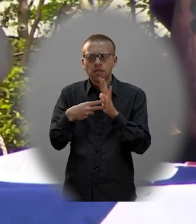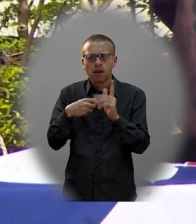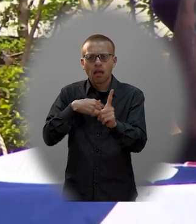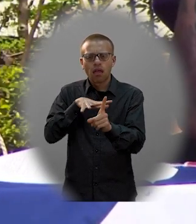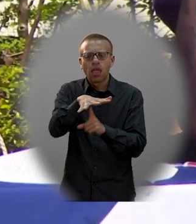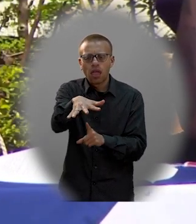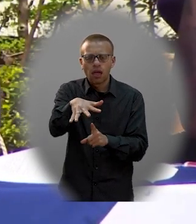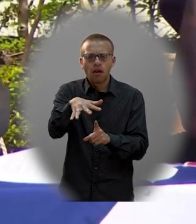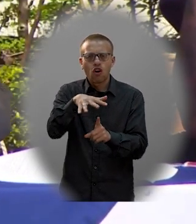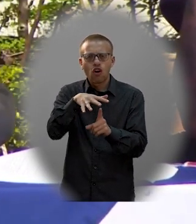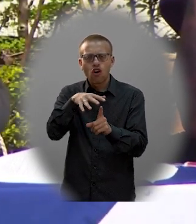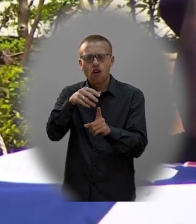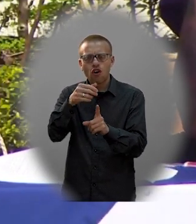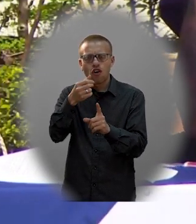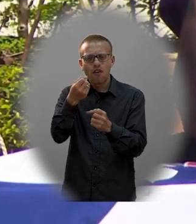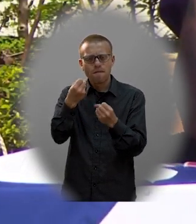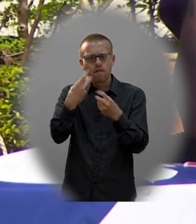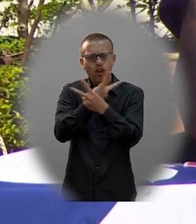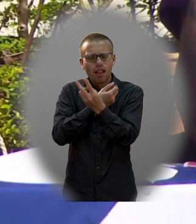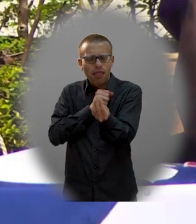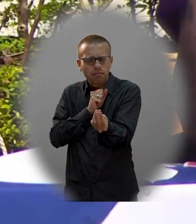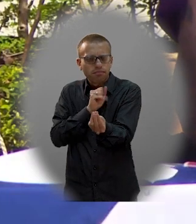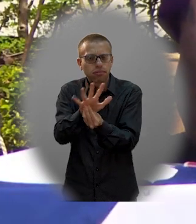no violentar, para no